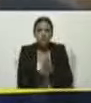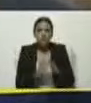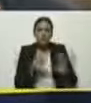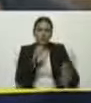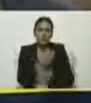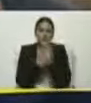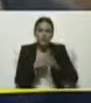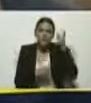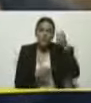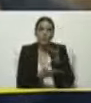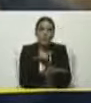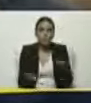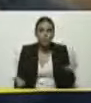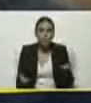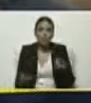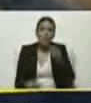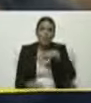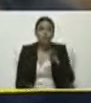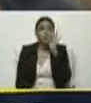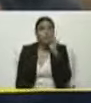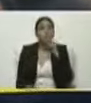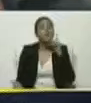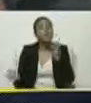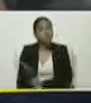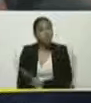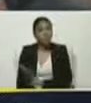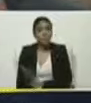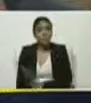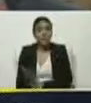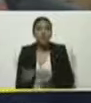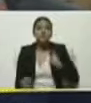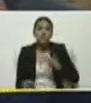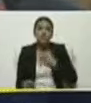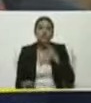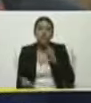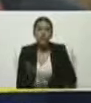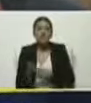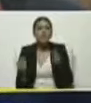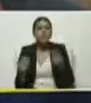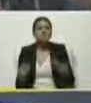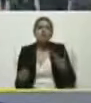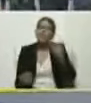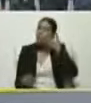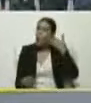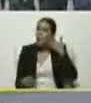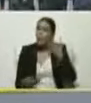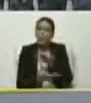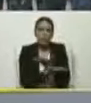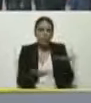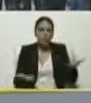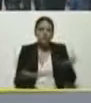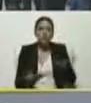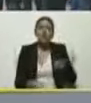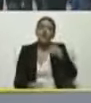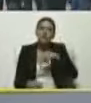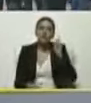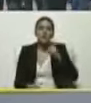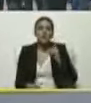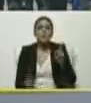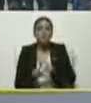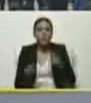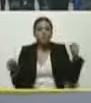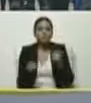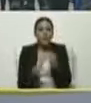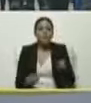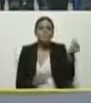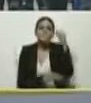prestar. Siento un gran orgullo y cada día debe ser superior por